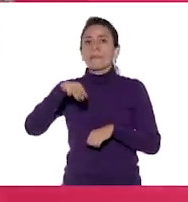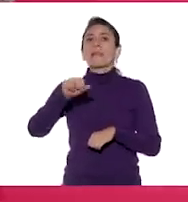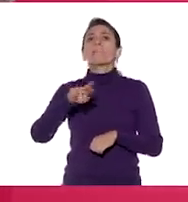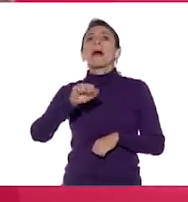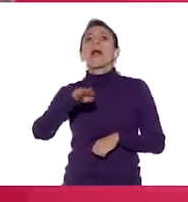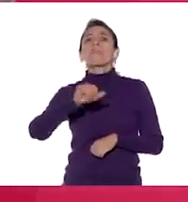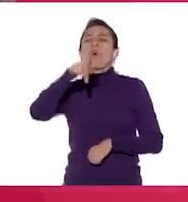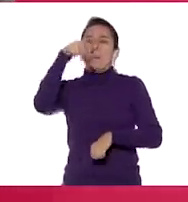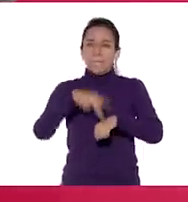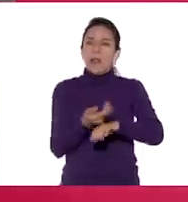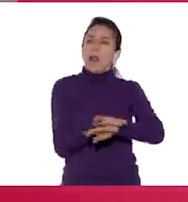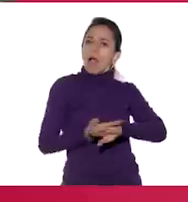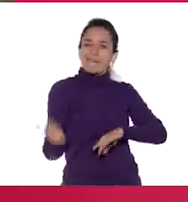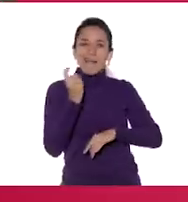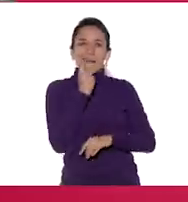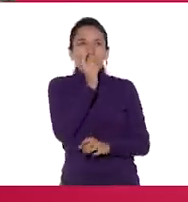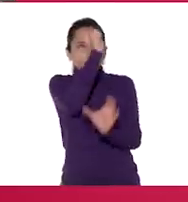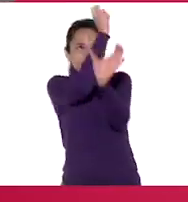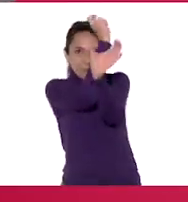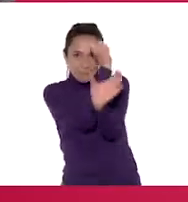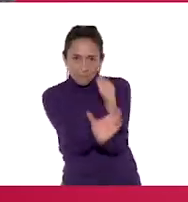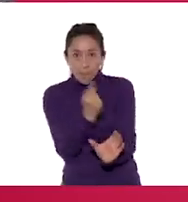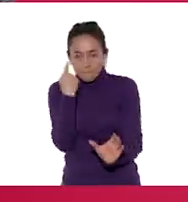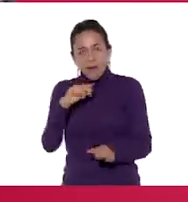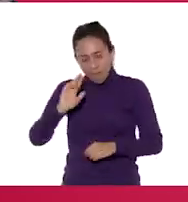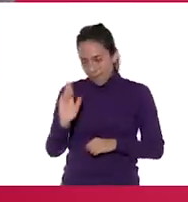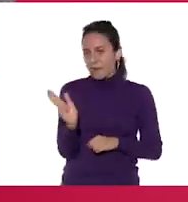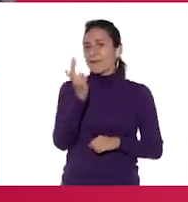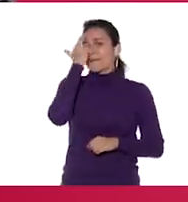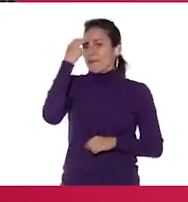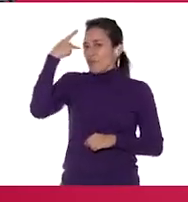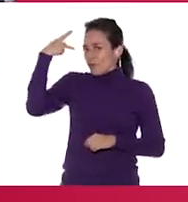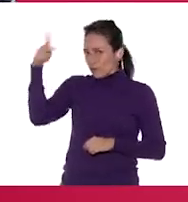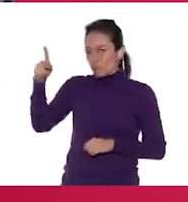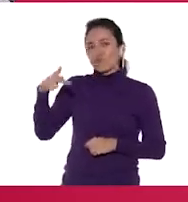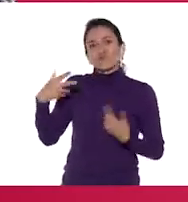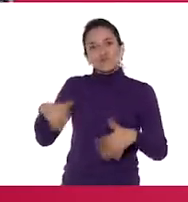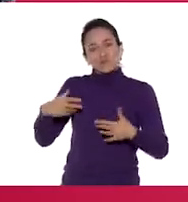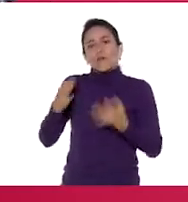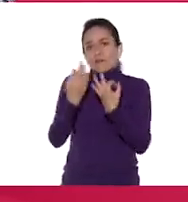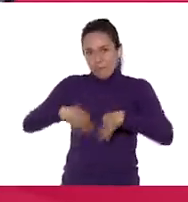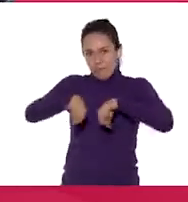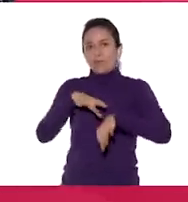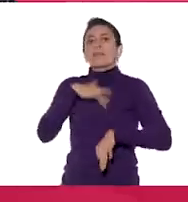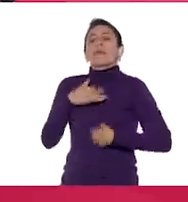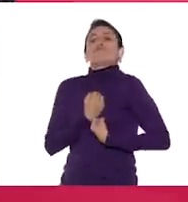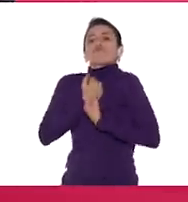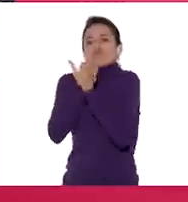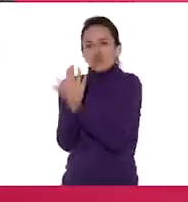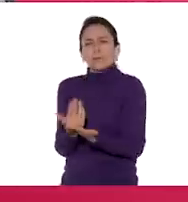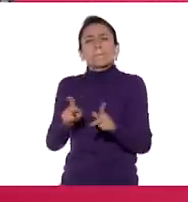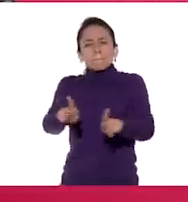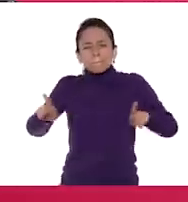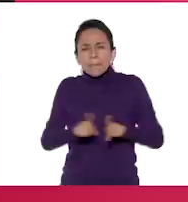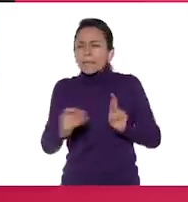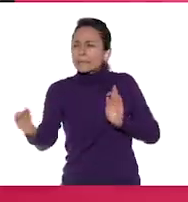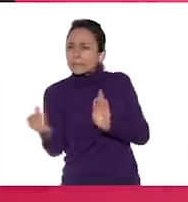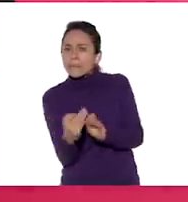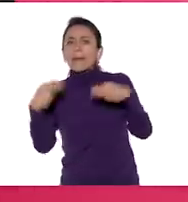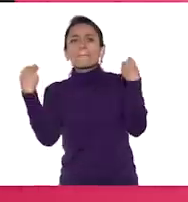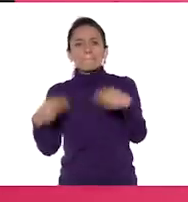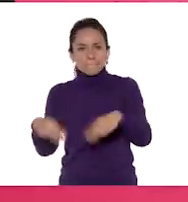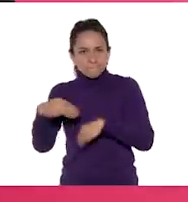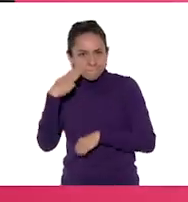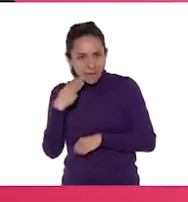para conmemorar a este ilustre personaje. Cerca de la plaza se encuentra el Mercado Juárez,